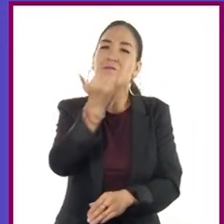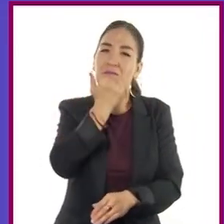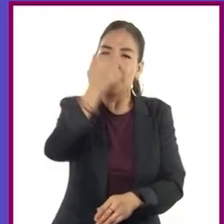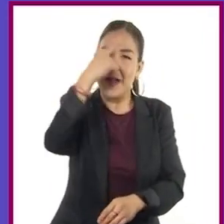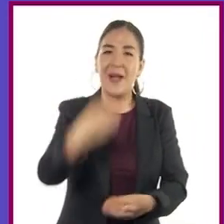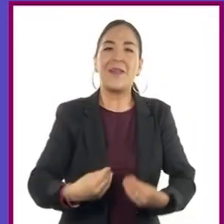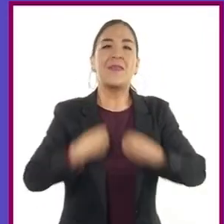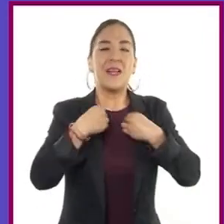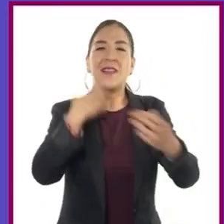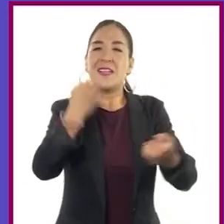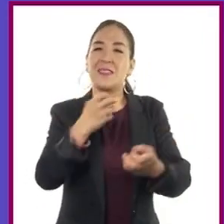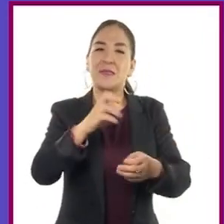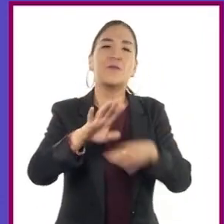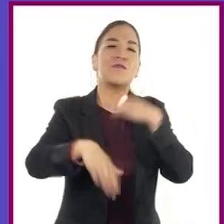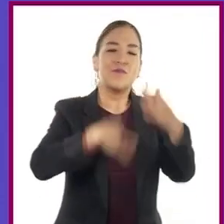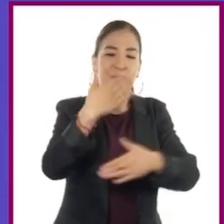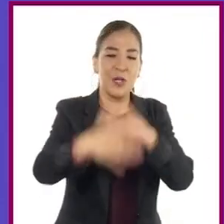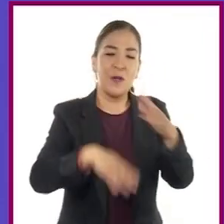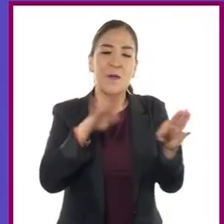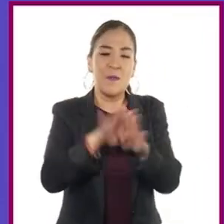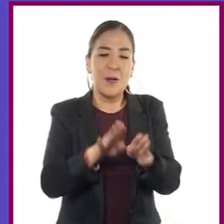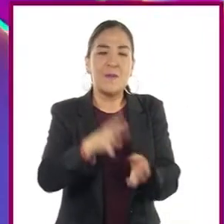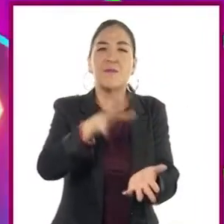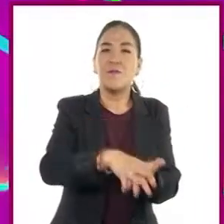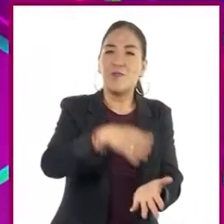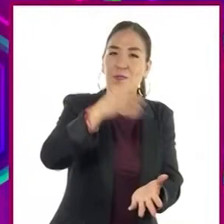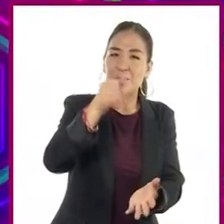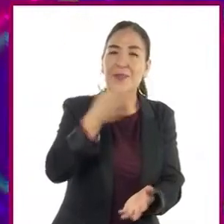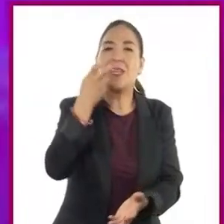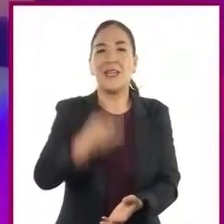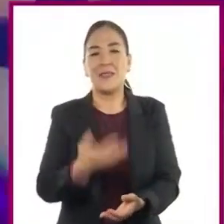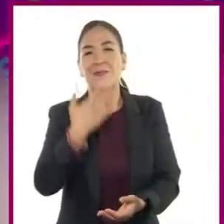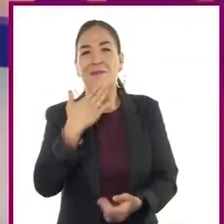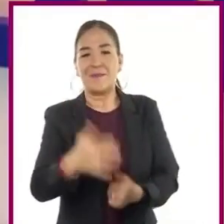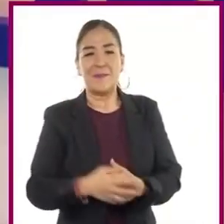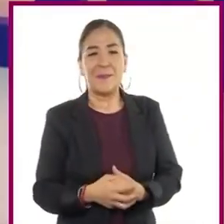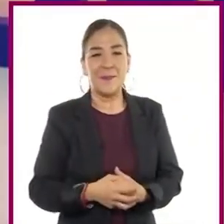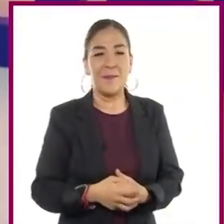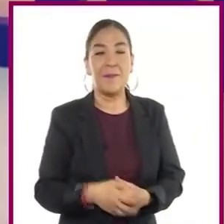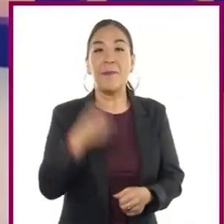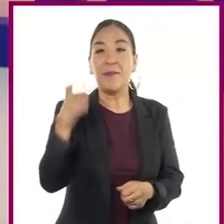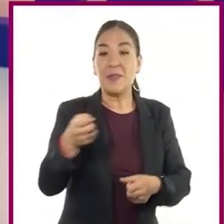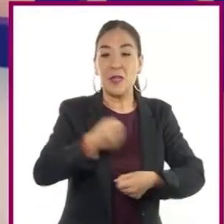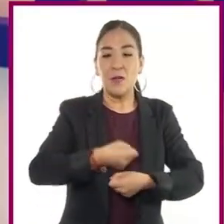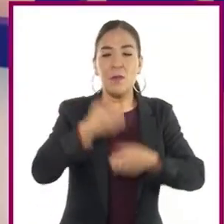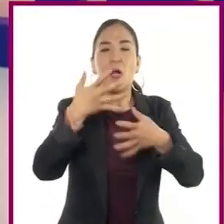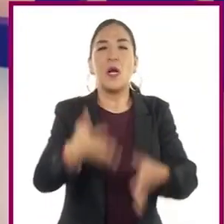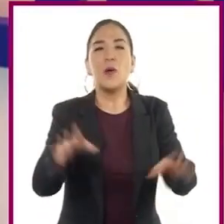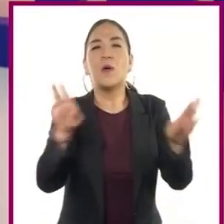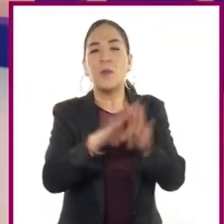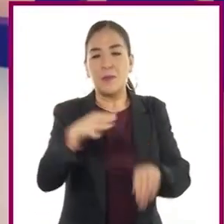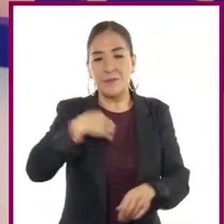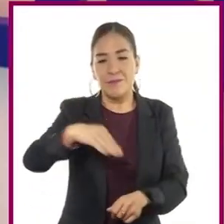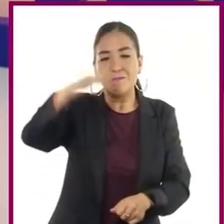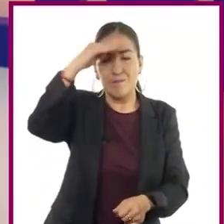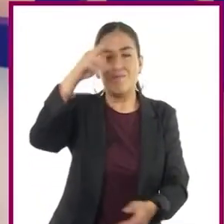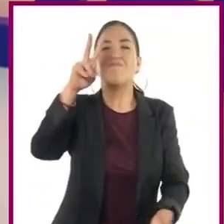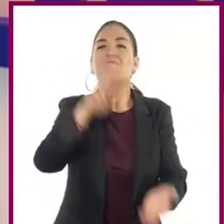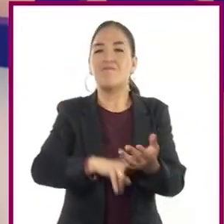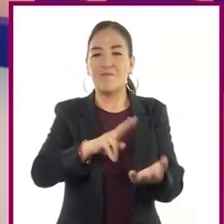perdurable del polvo, de los frutos y del polvo. Este poema me hace valorar los